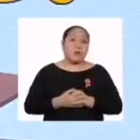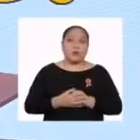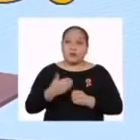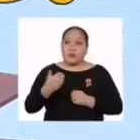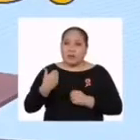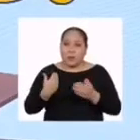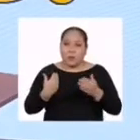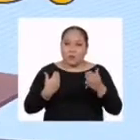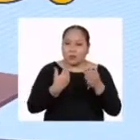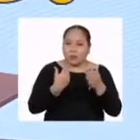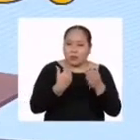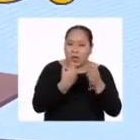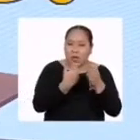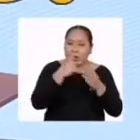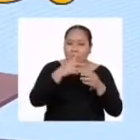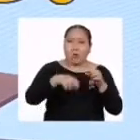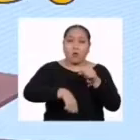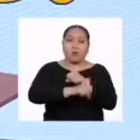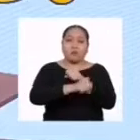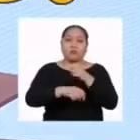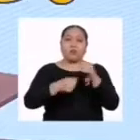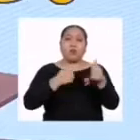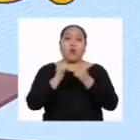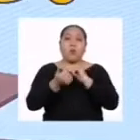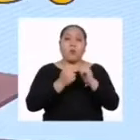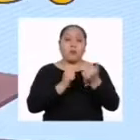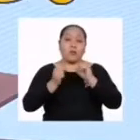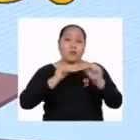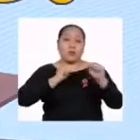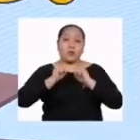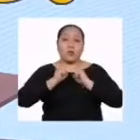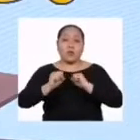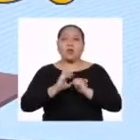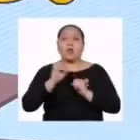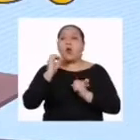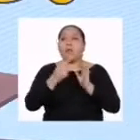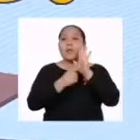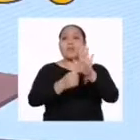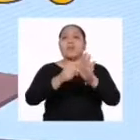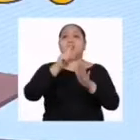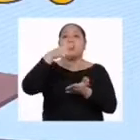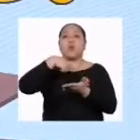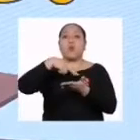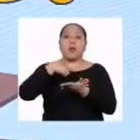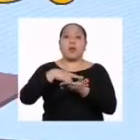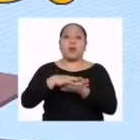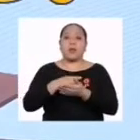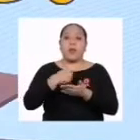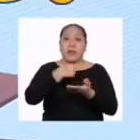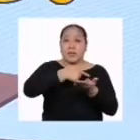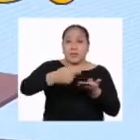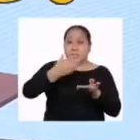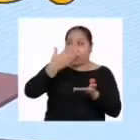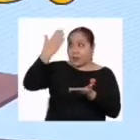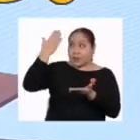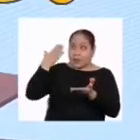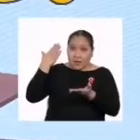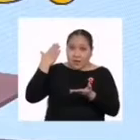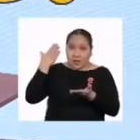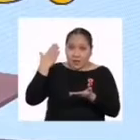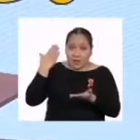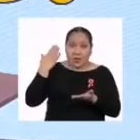avecina un partido muy importante de cualquier deporte o una presentación de un baile, toda la semana anterior, si fuera